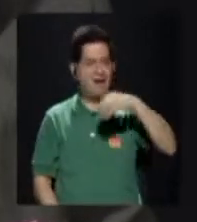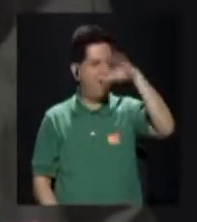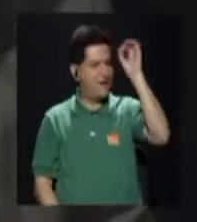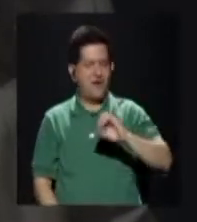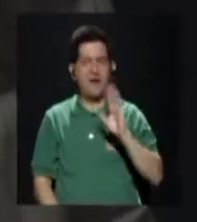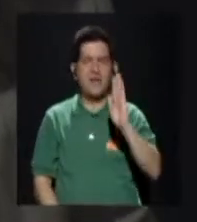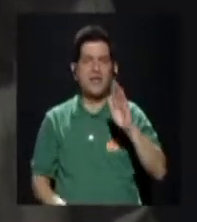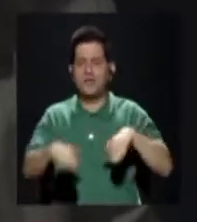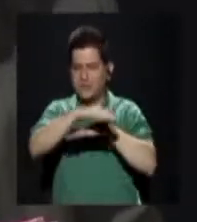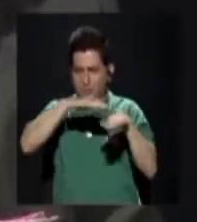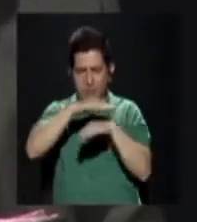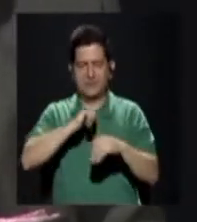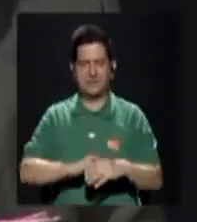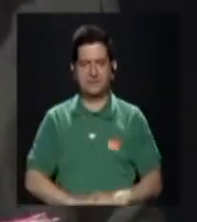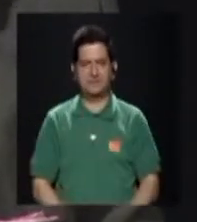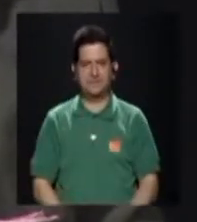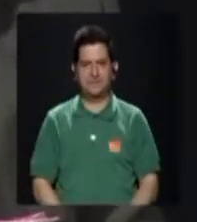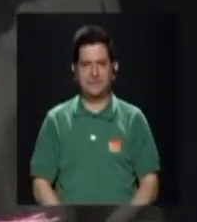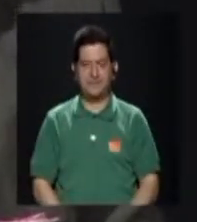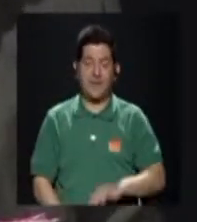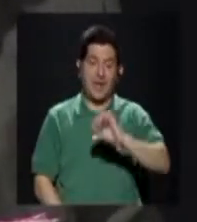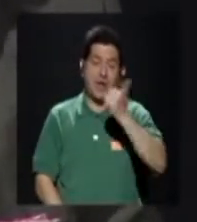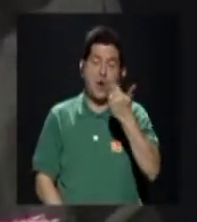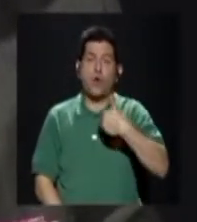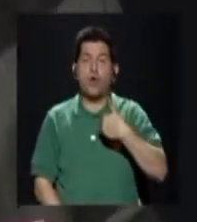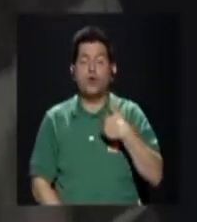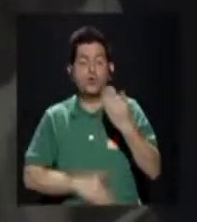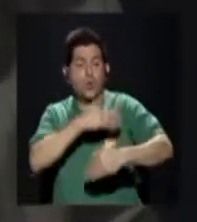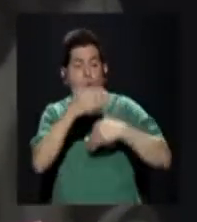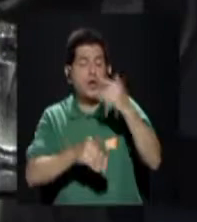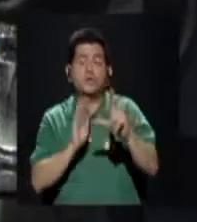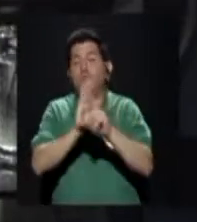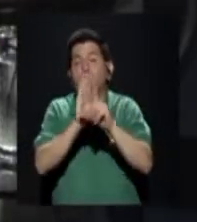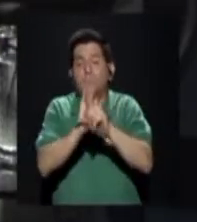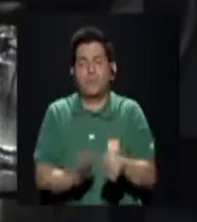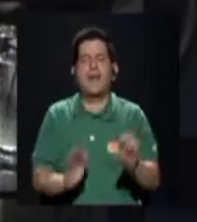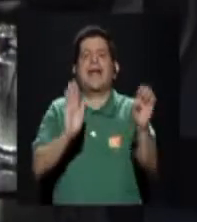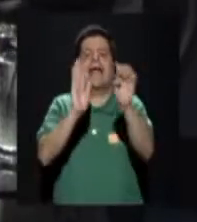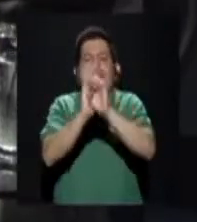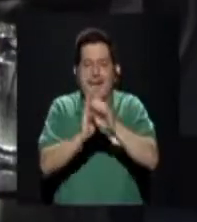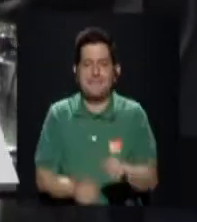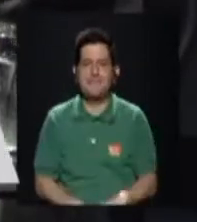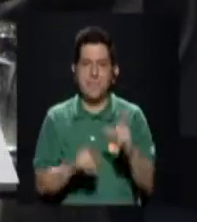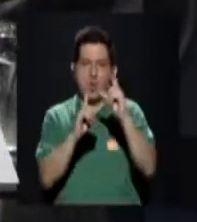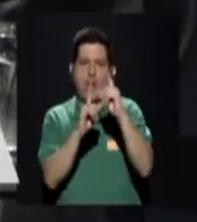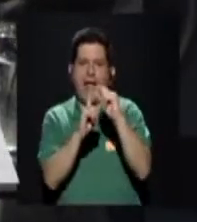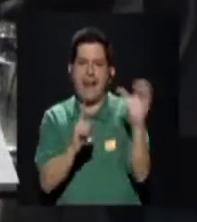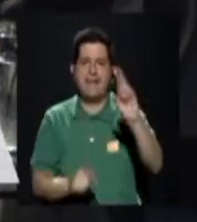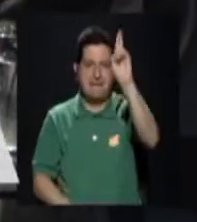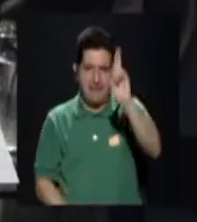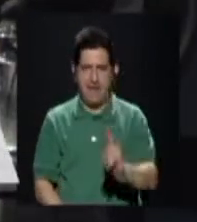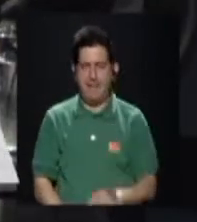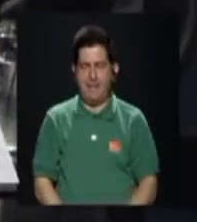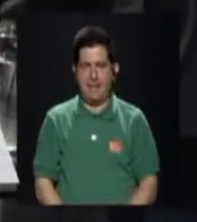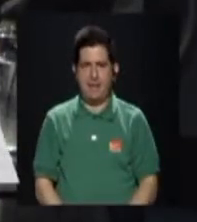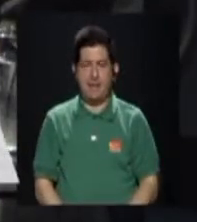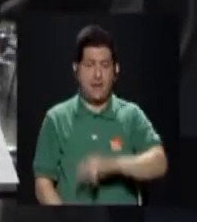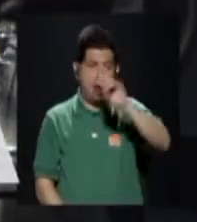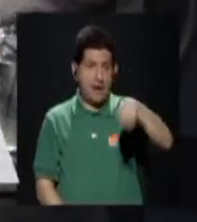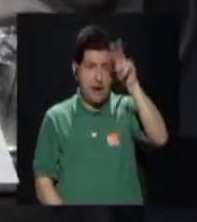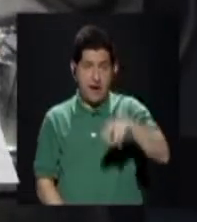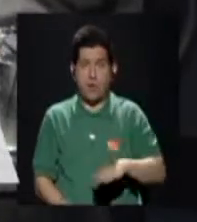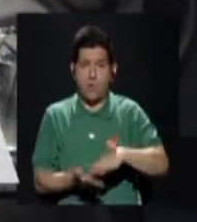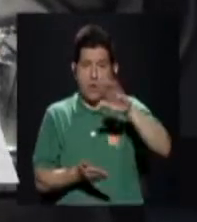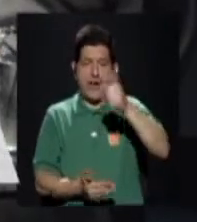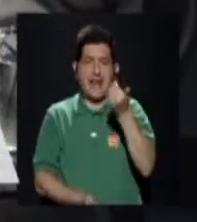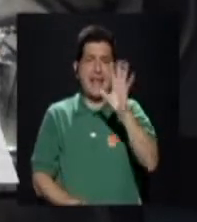sus fundamentos. Lo otro que podríamos tener es un proceso legal. Le doy un ejemplo. Los alquileres en Costa Rica, en colones, pueden aumentar